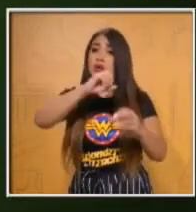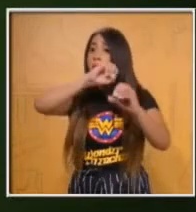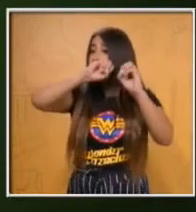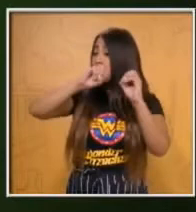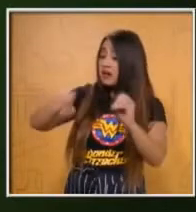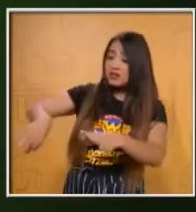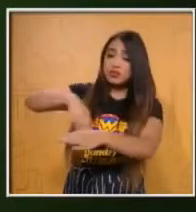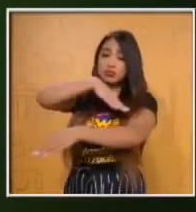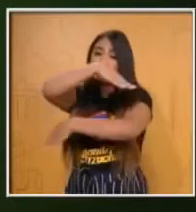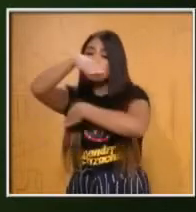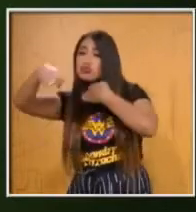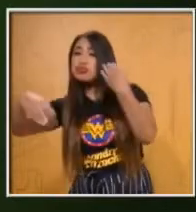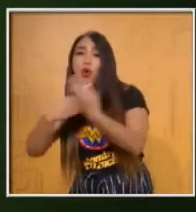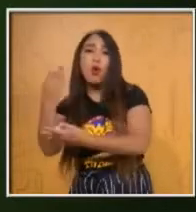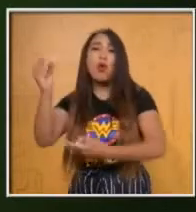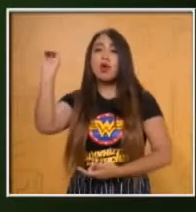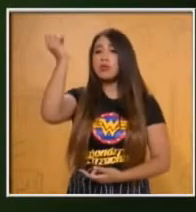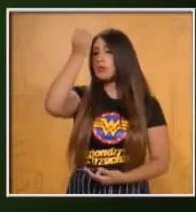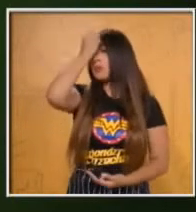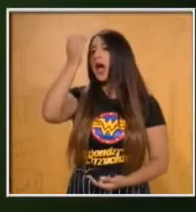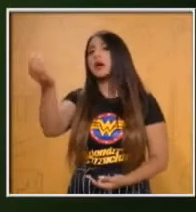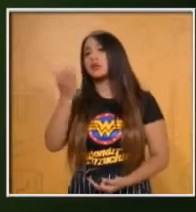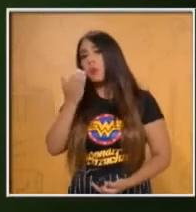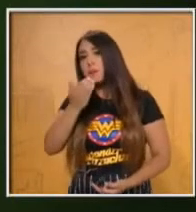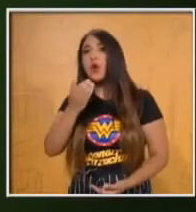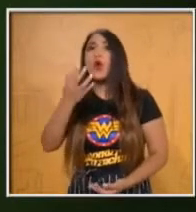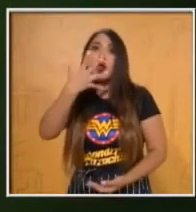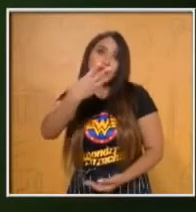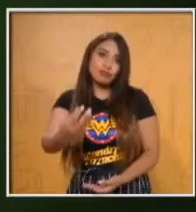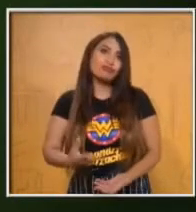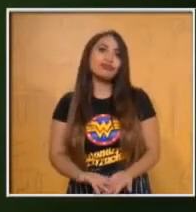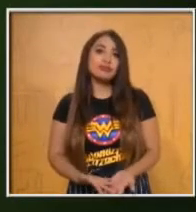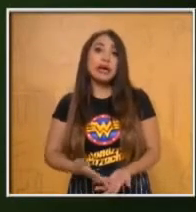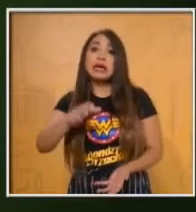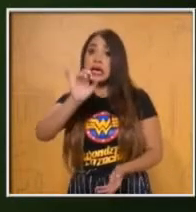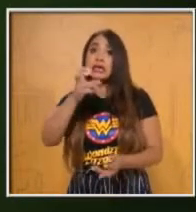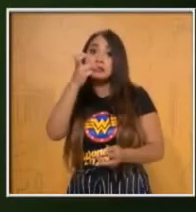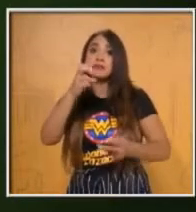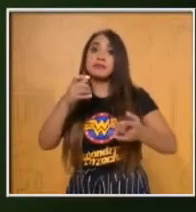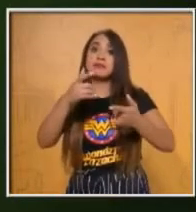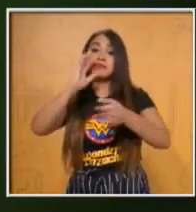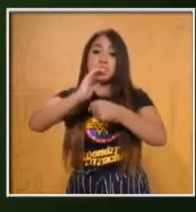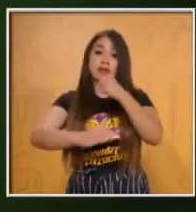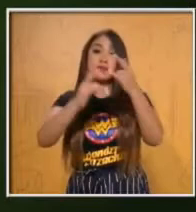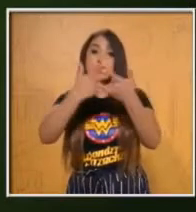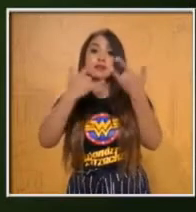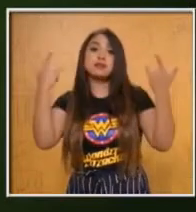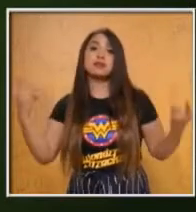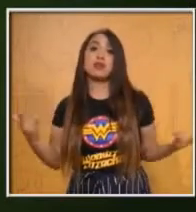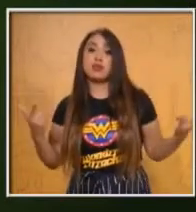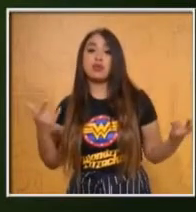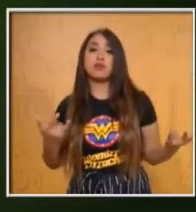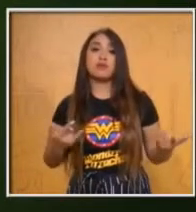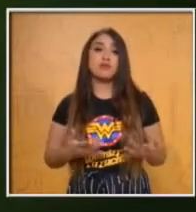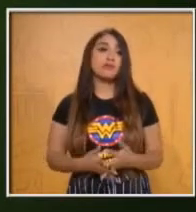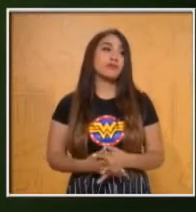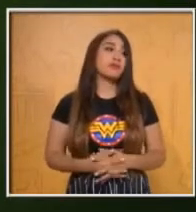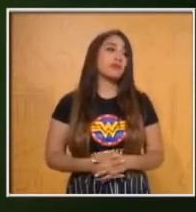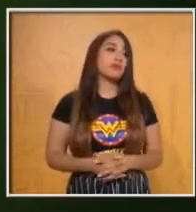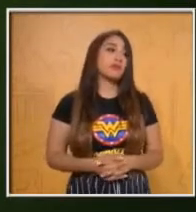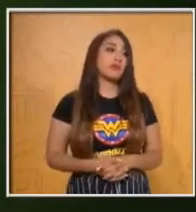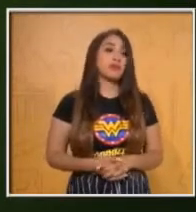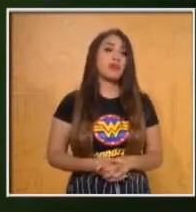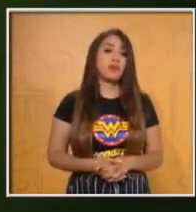sus ovejas. Es así como termina nuestra lectura del pastorcito mentiroso.